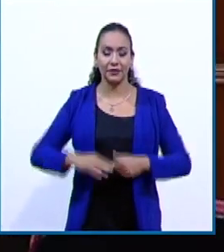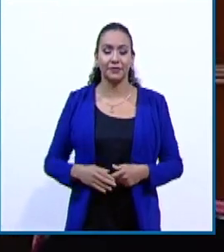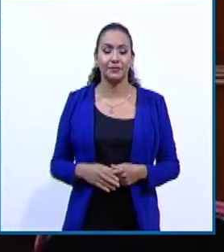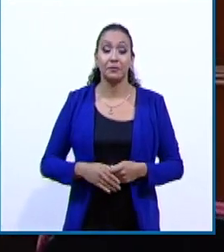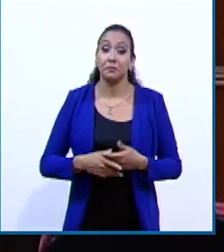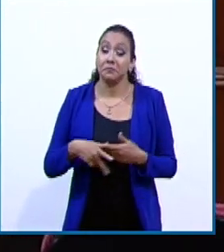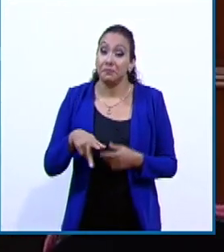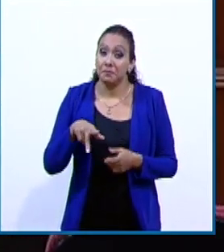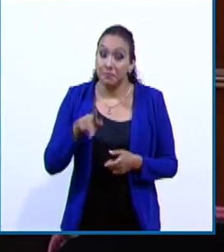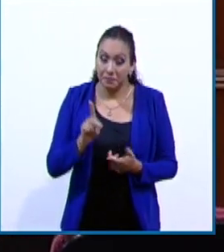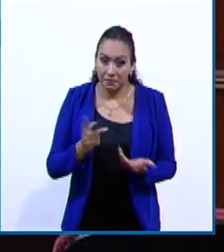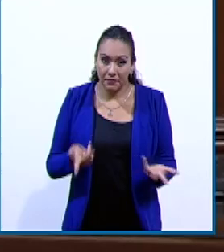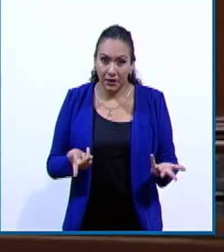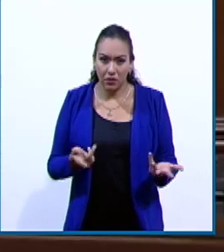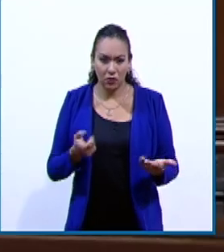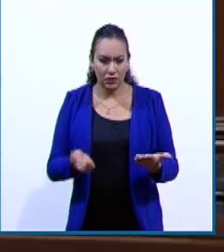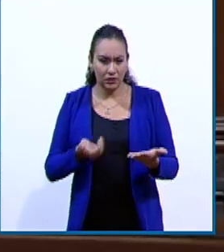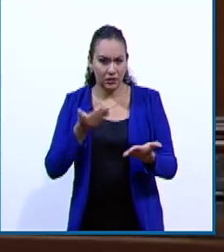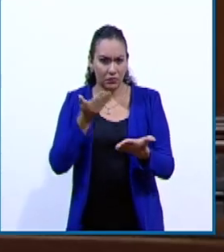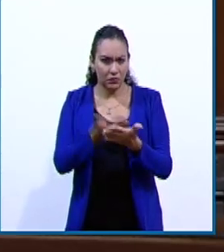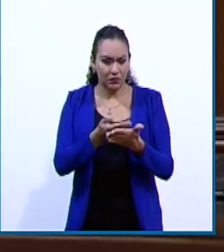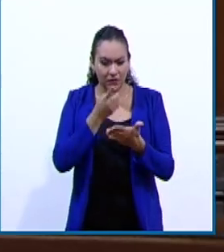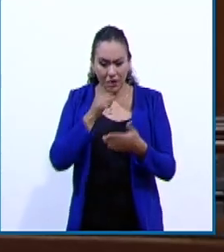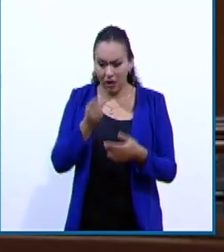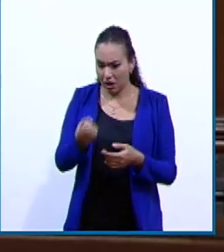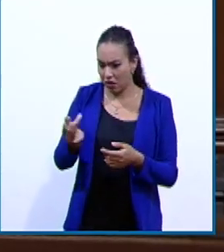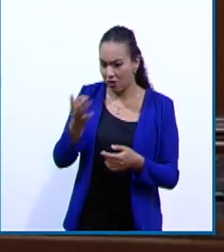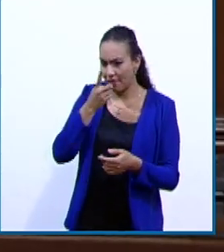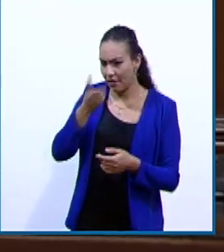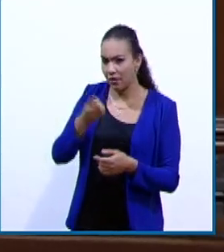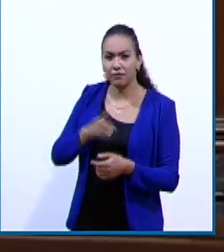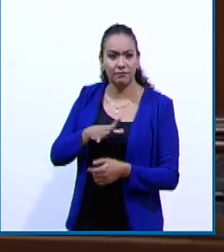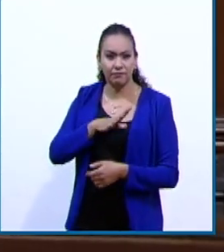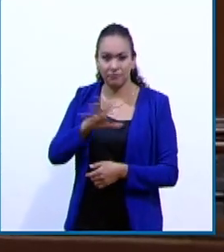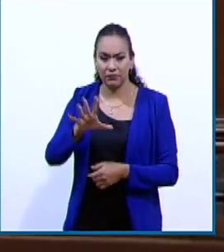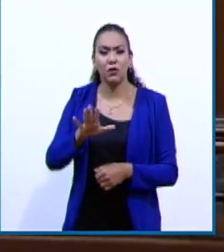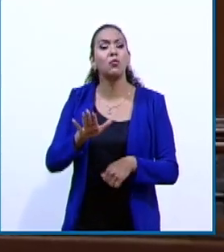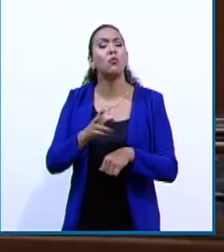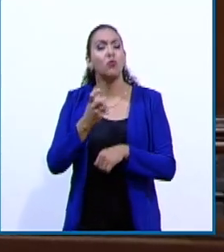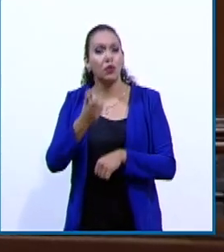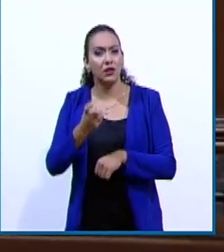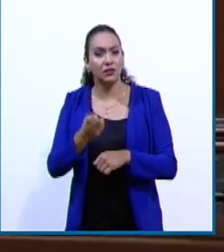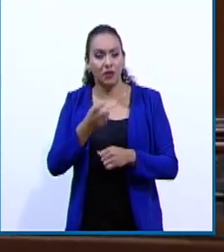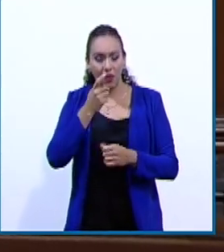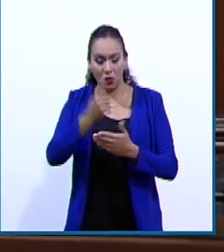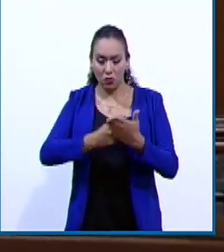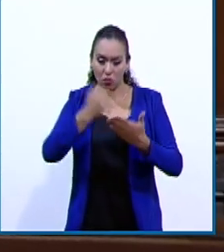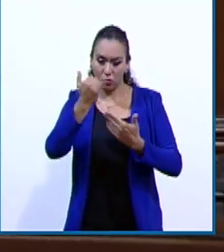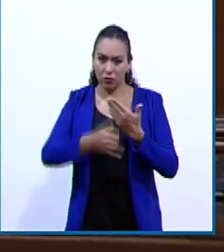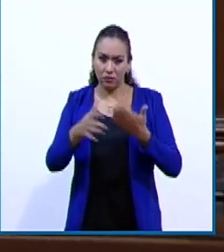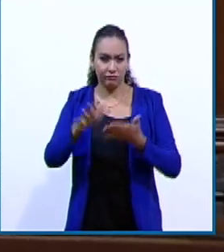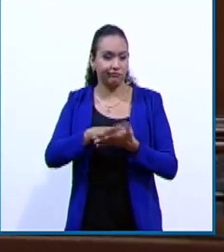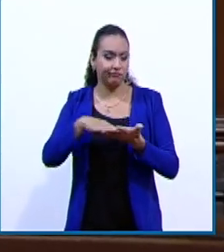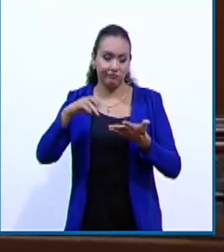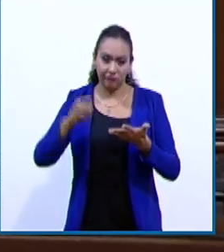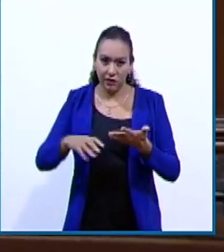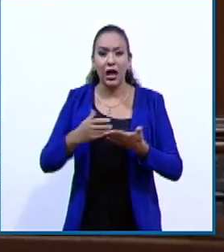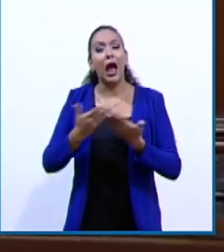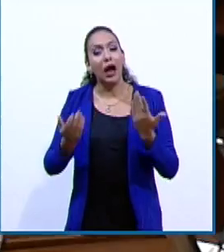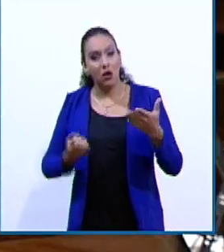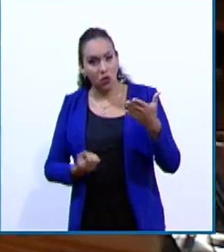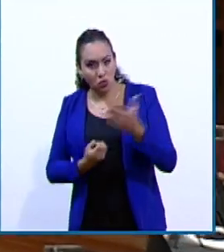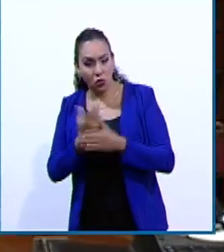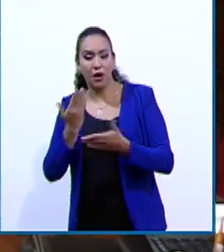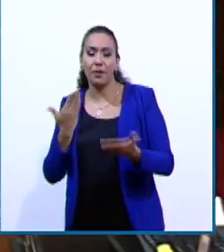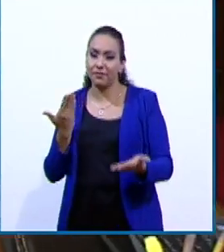Sin embargo, esta propuesta fue rechazada, por lo que la ministra ponente retiró el proyecto para presentar una nueva en